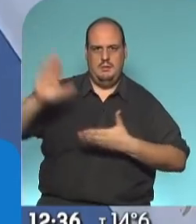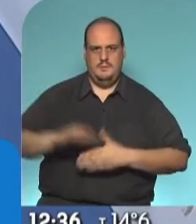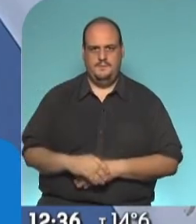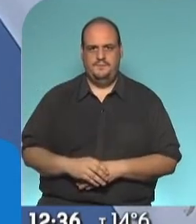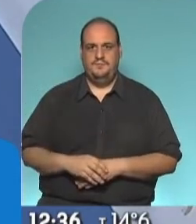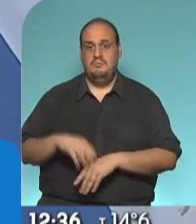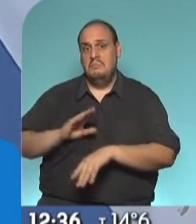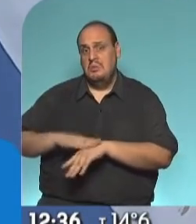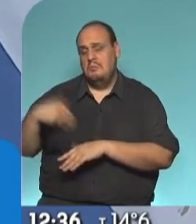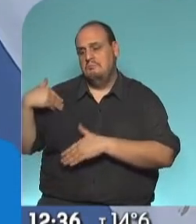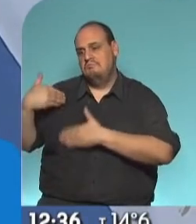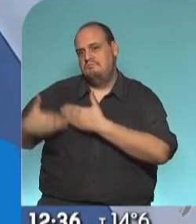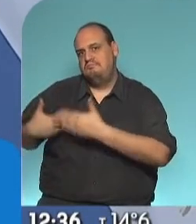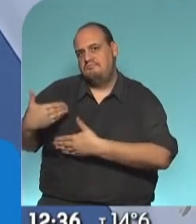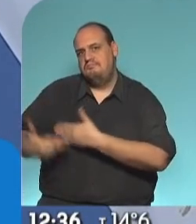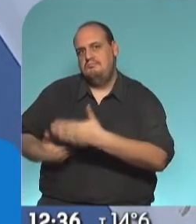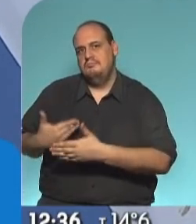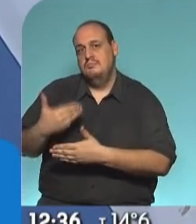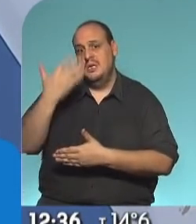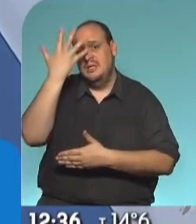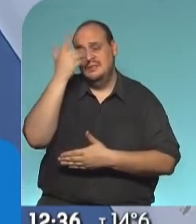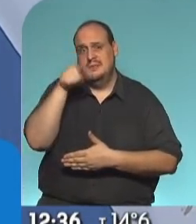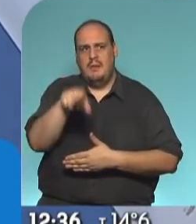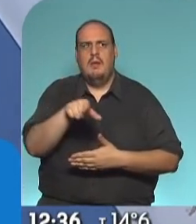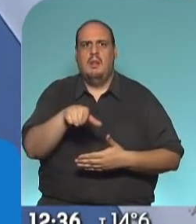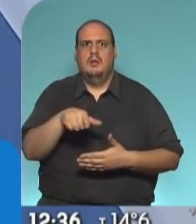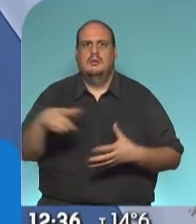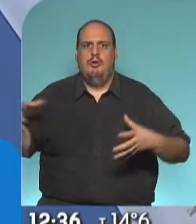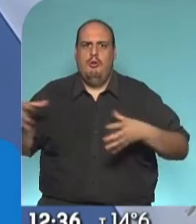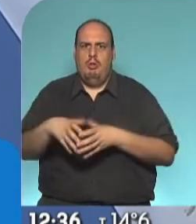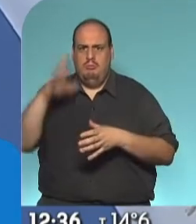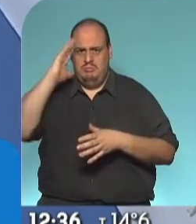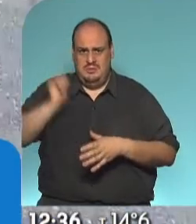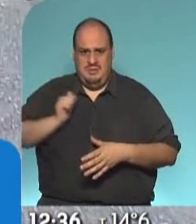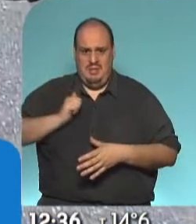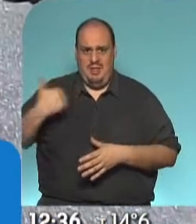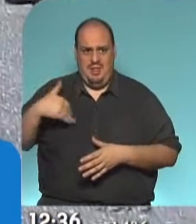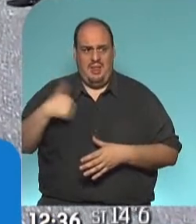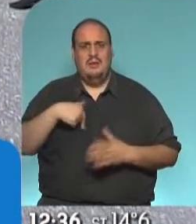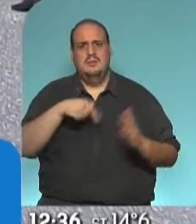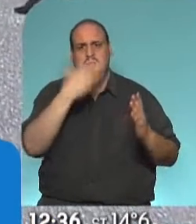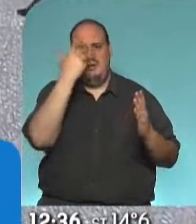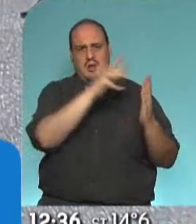El tiempo pasó. San Martín siempre fue un ejemplo en nuestras Fuerzas Armadas. Los mejores hombres de nuestras